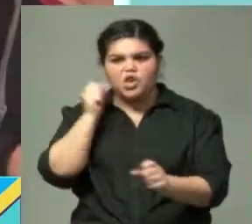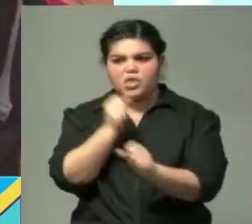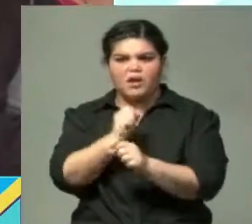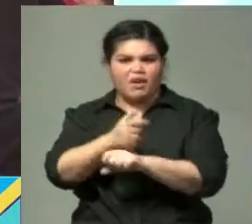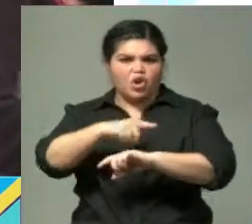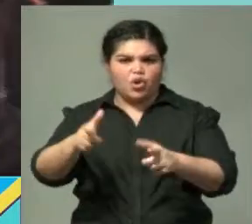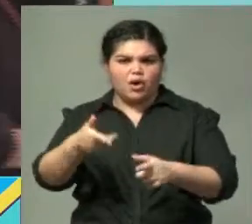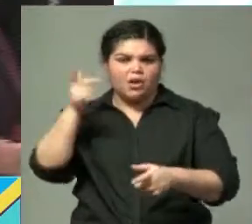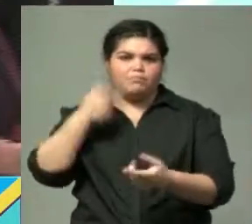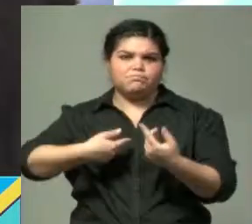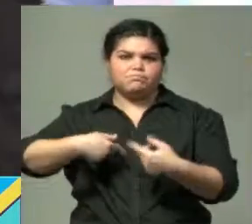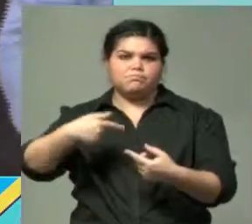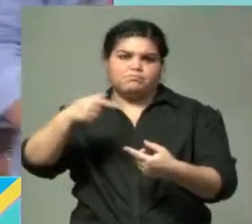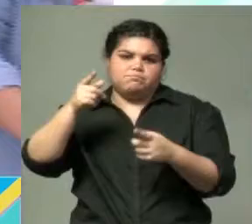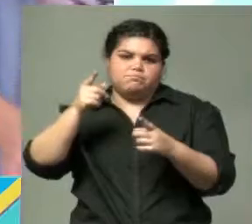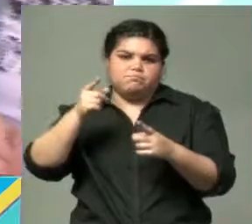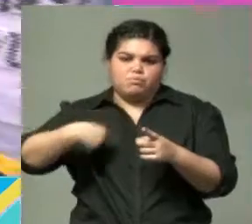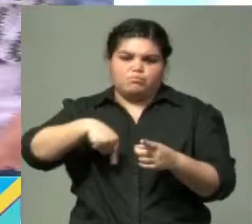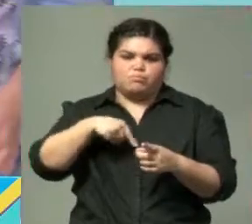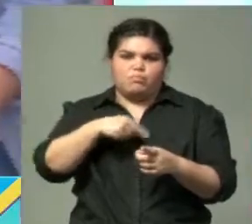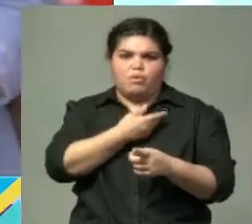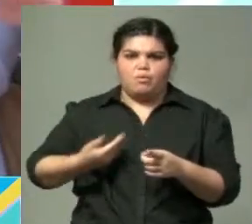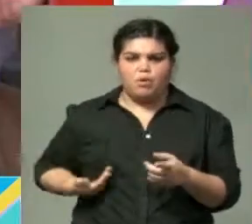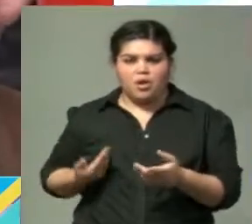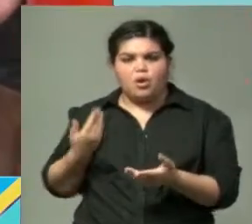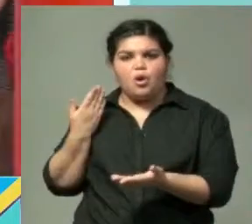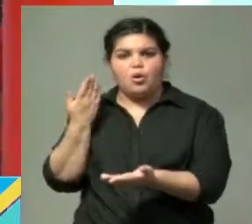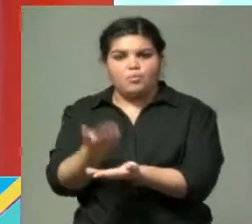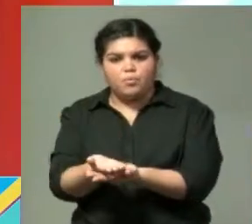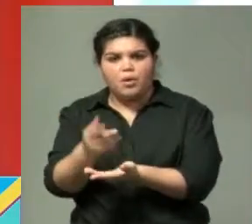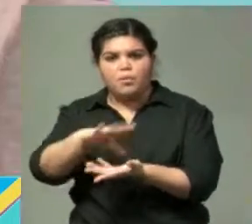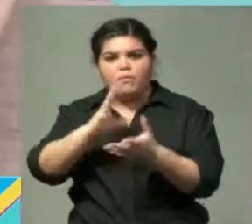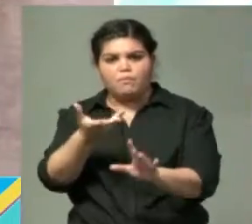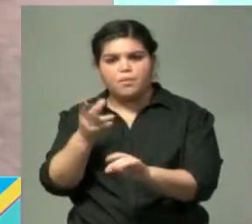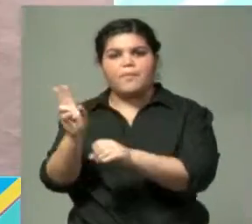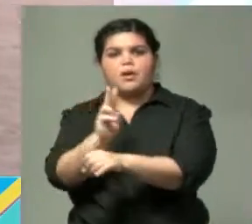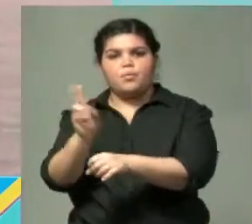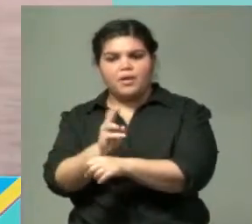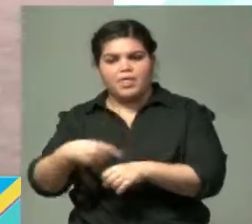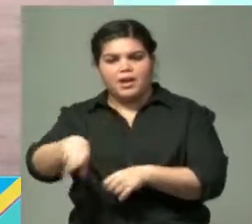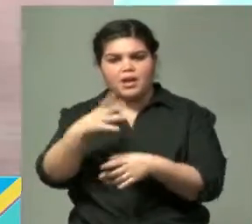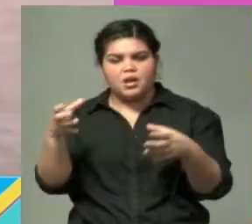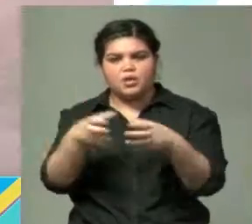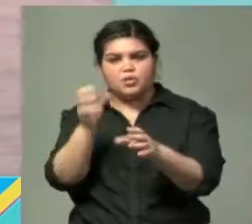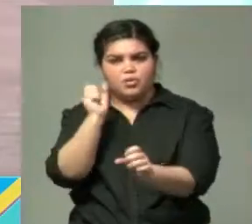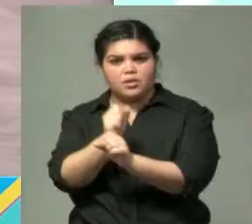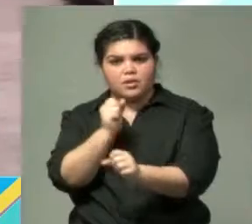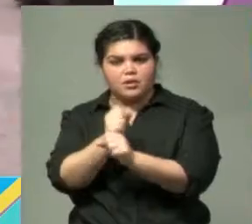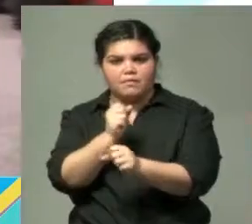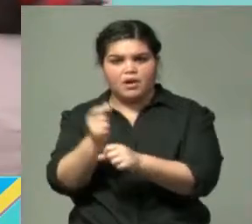trabajo. Si no proponemos desde el Estado alguna forma que contenga a esa masa laboral que no está